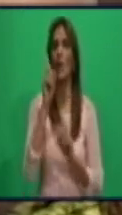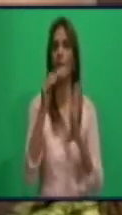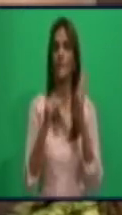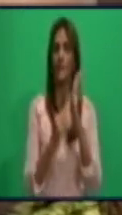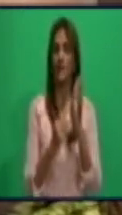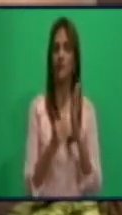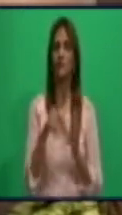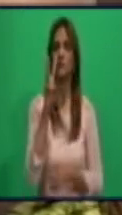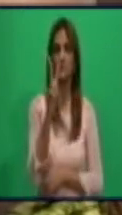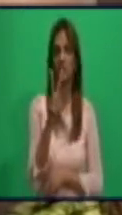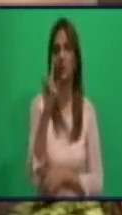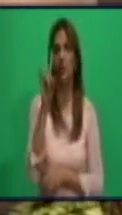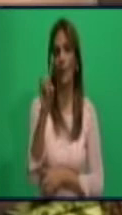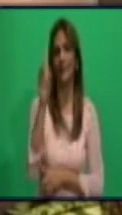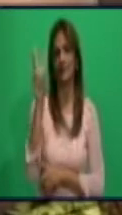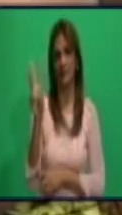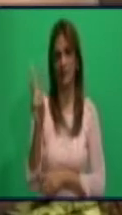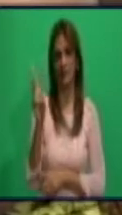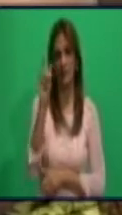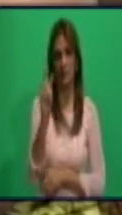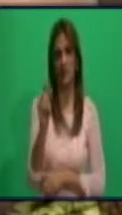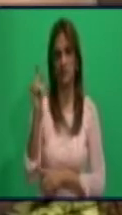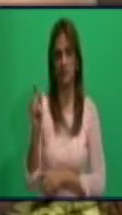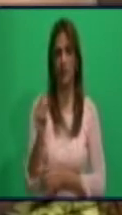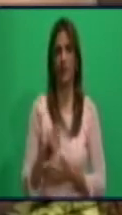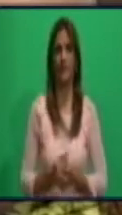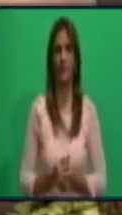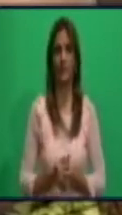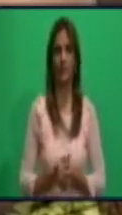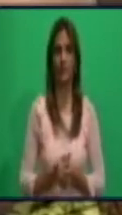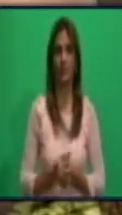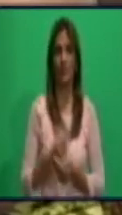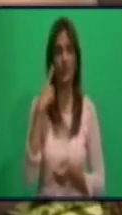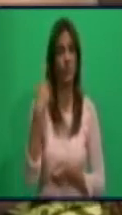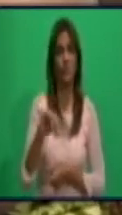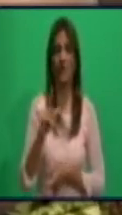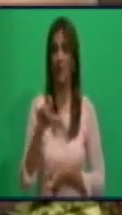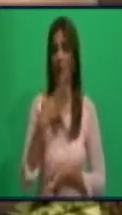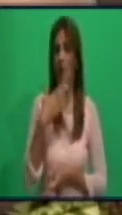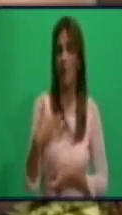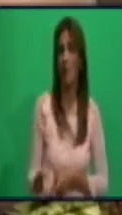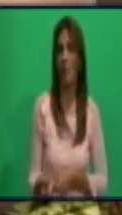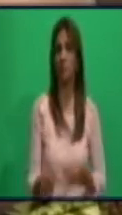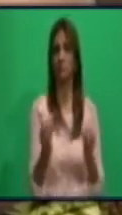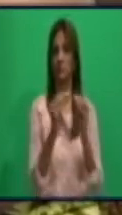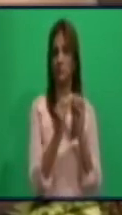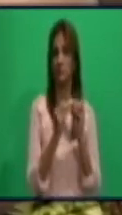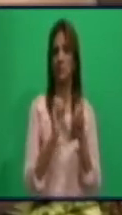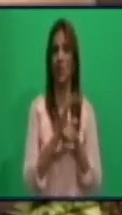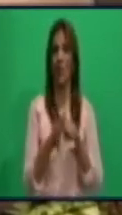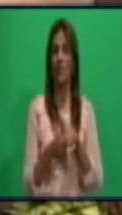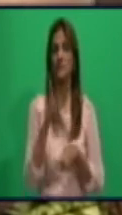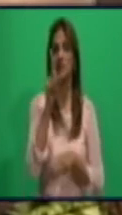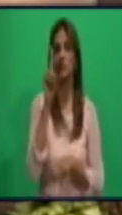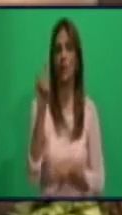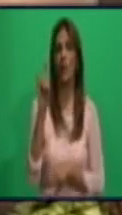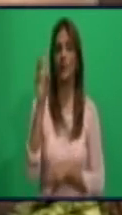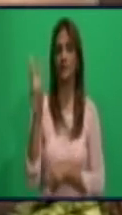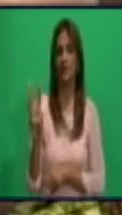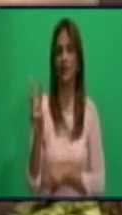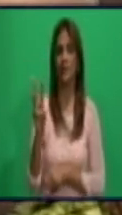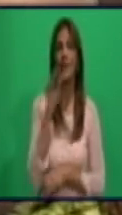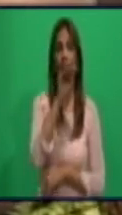1.293 casos confirmados. Autóctonos 1.173, 120 viajeros y dentro de los